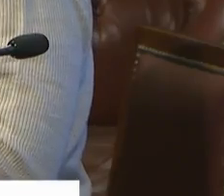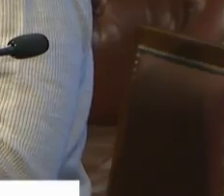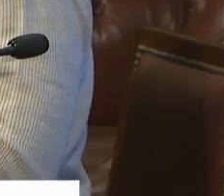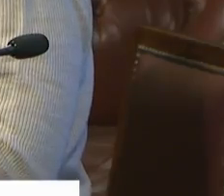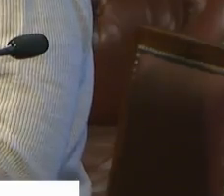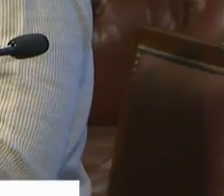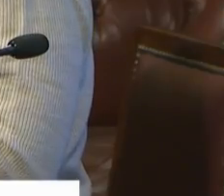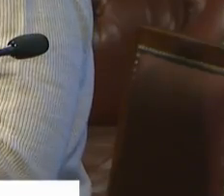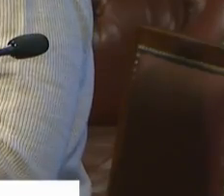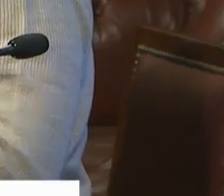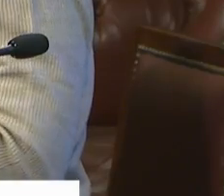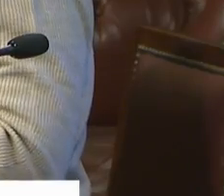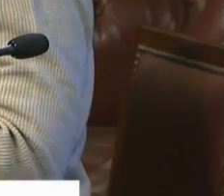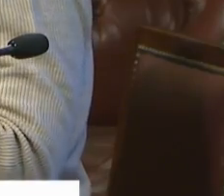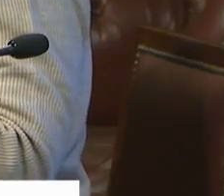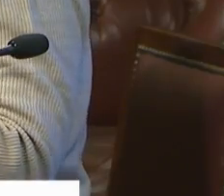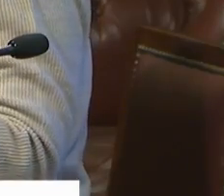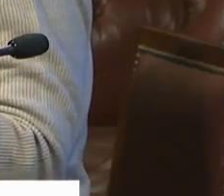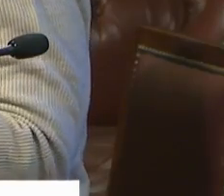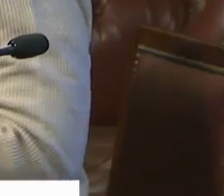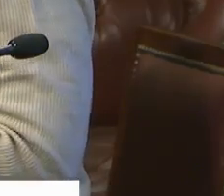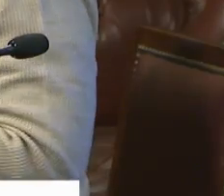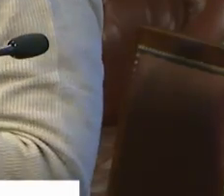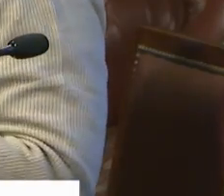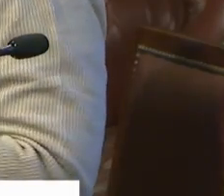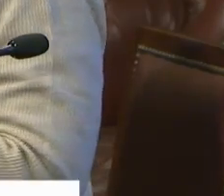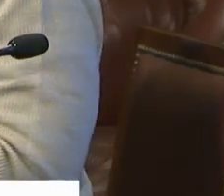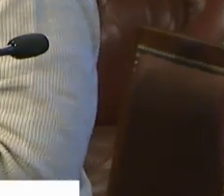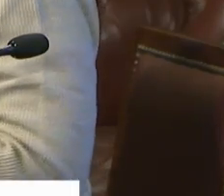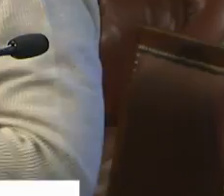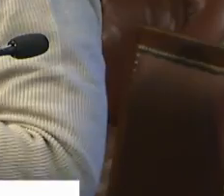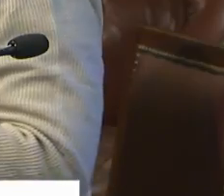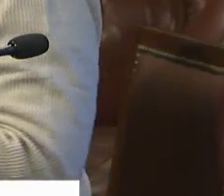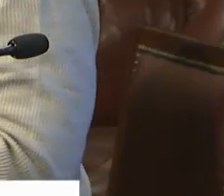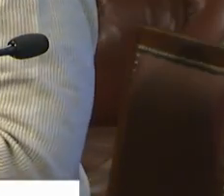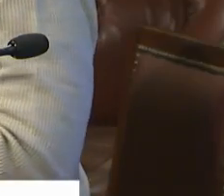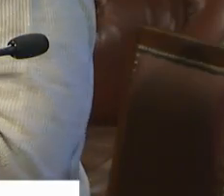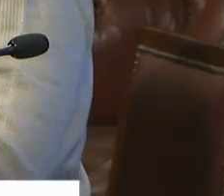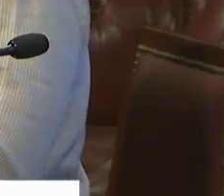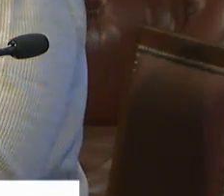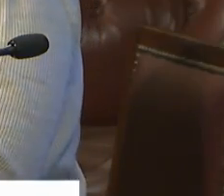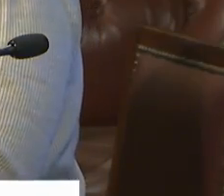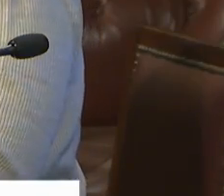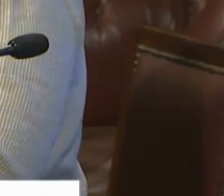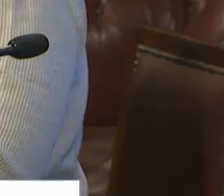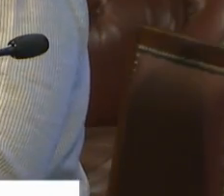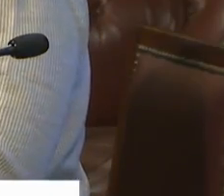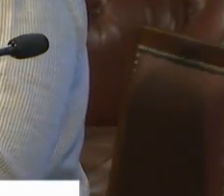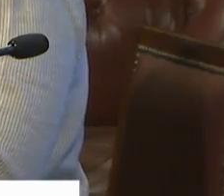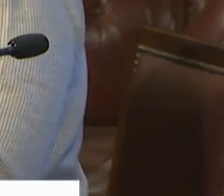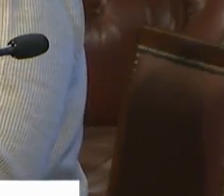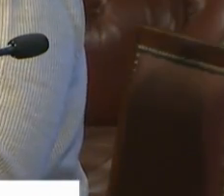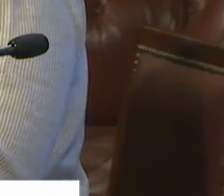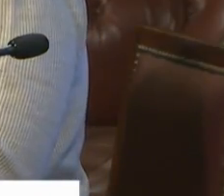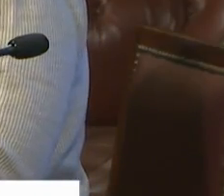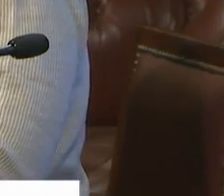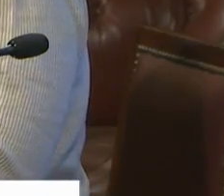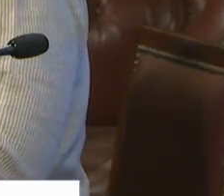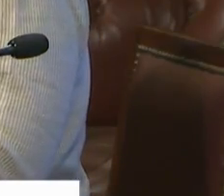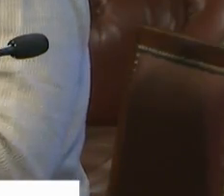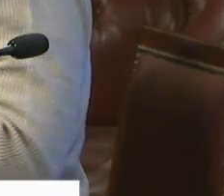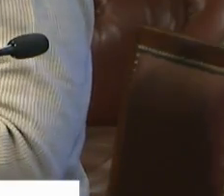termino derecho no era ni el centro ni hacía la noticia